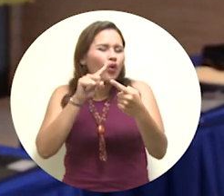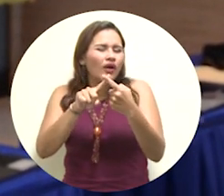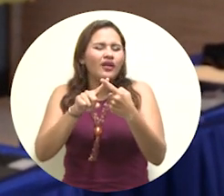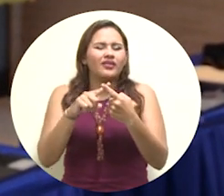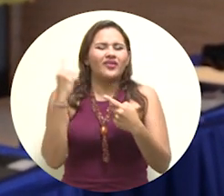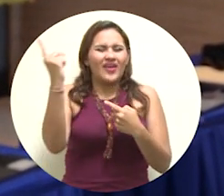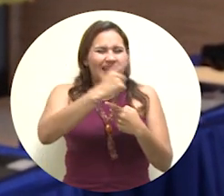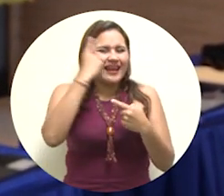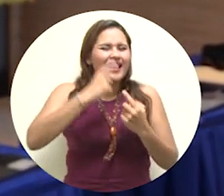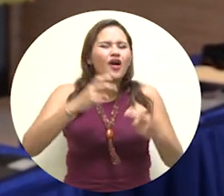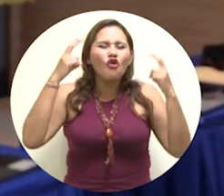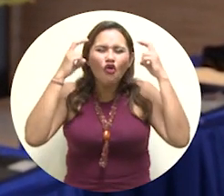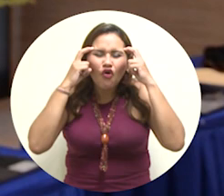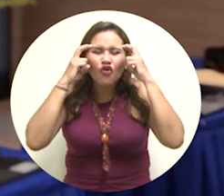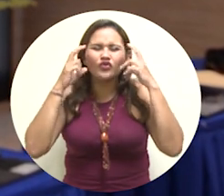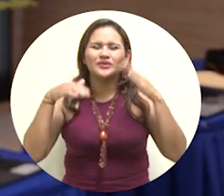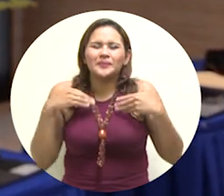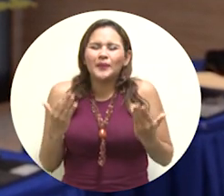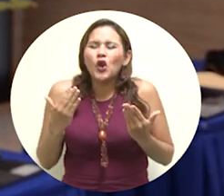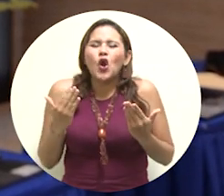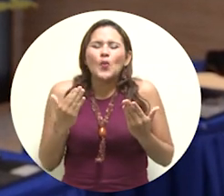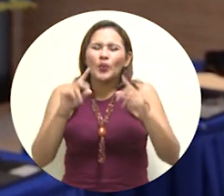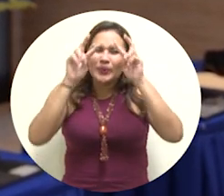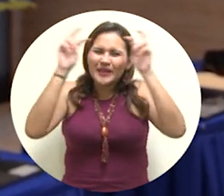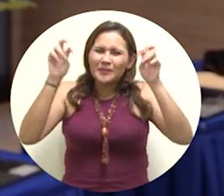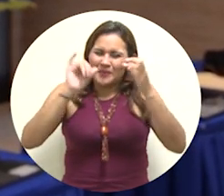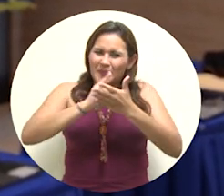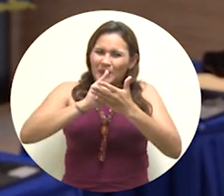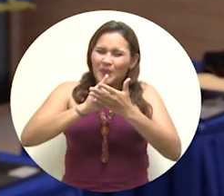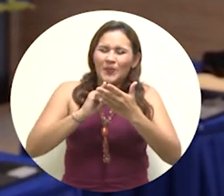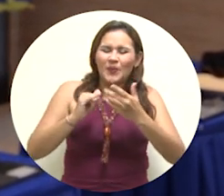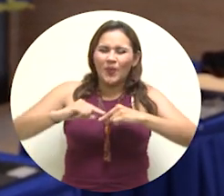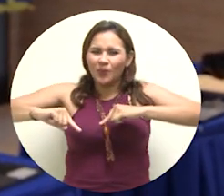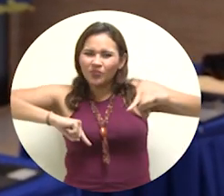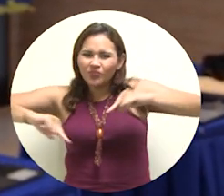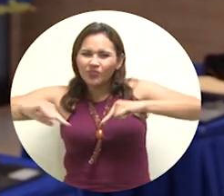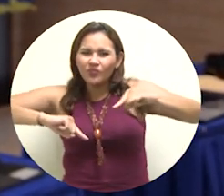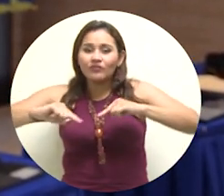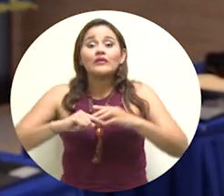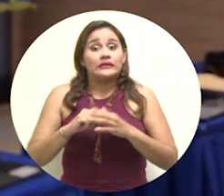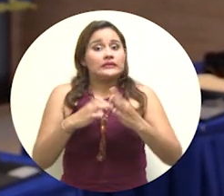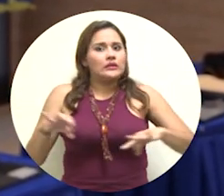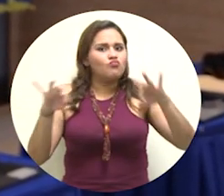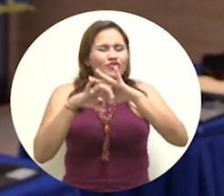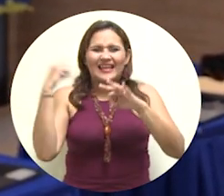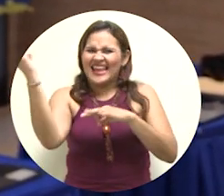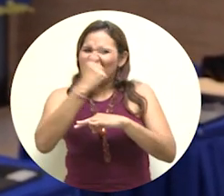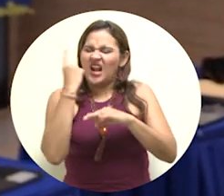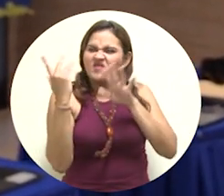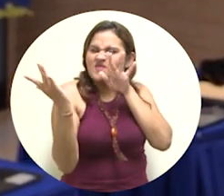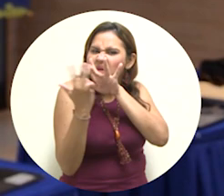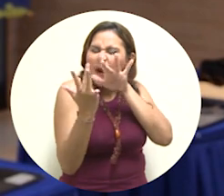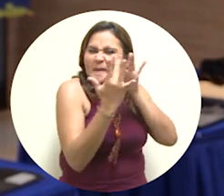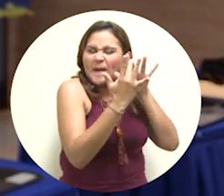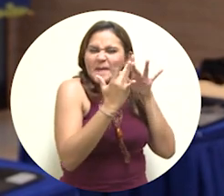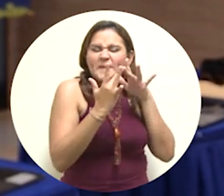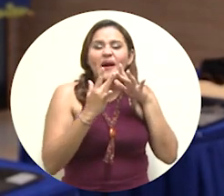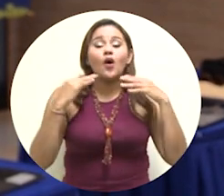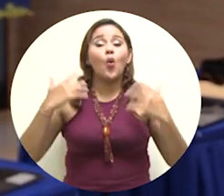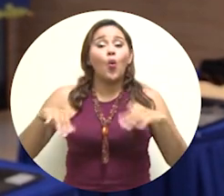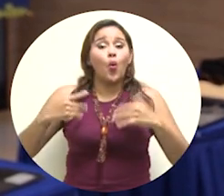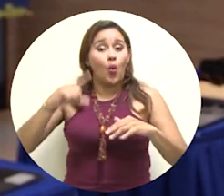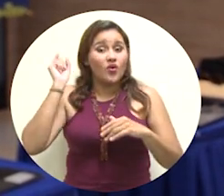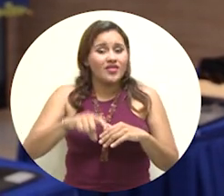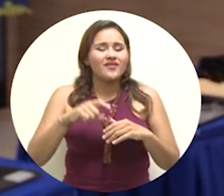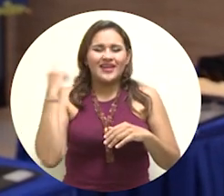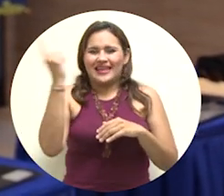cómo se está gestionando el conocimiento en las escuelas de negocio hoy en día, pero lo más importante es cómo creamos conexiones, redes, entre las universidades regionales e